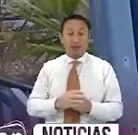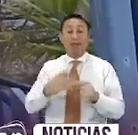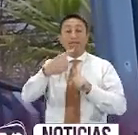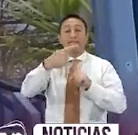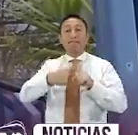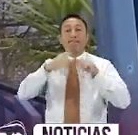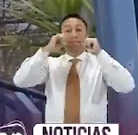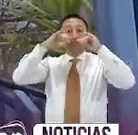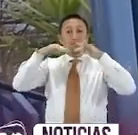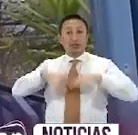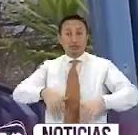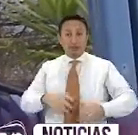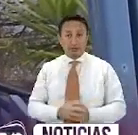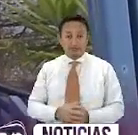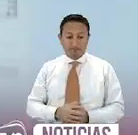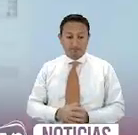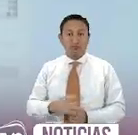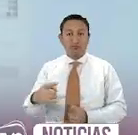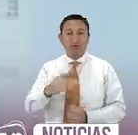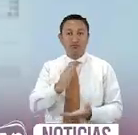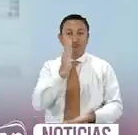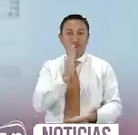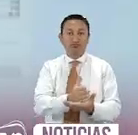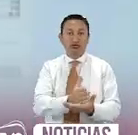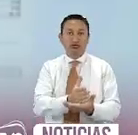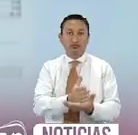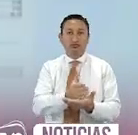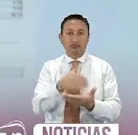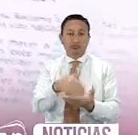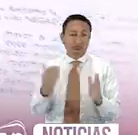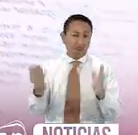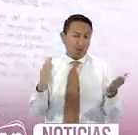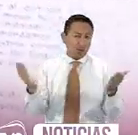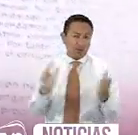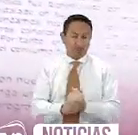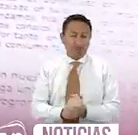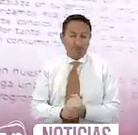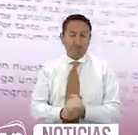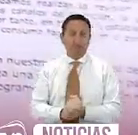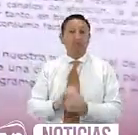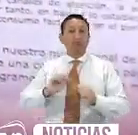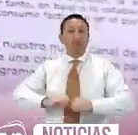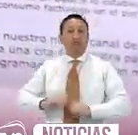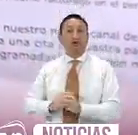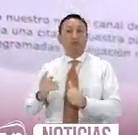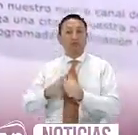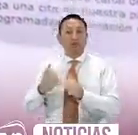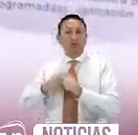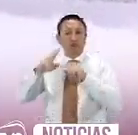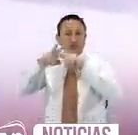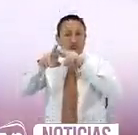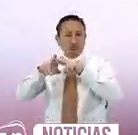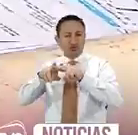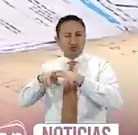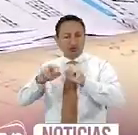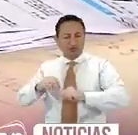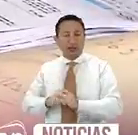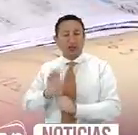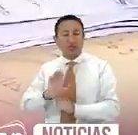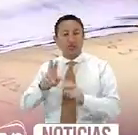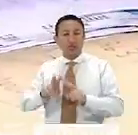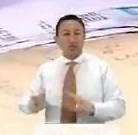en el mes de septiembre fueron suspendidos de manera temporal, mientras se realiza una revisión de los